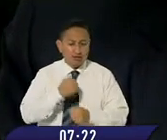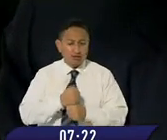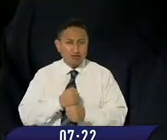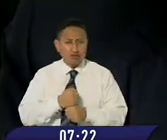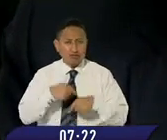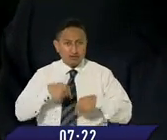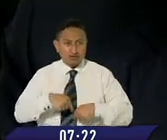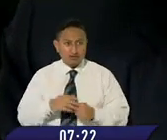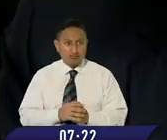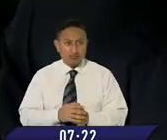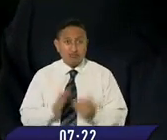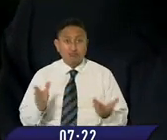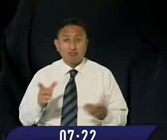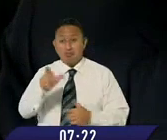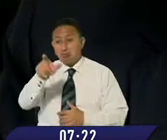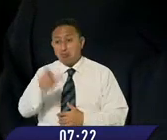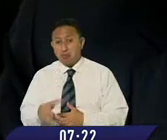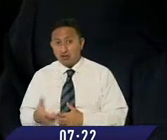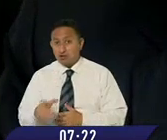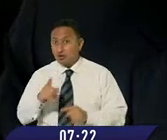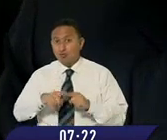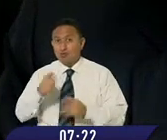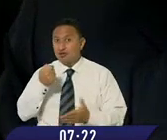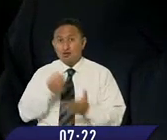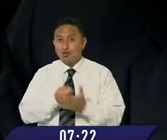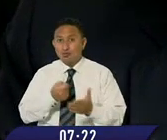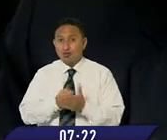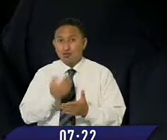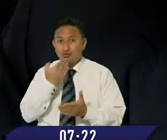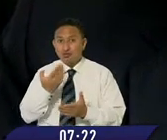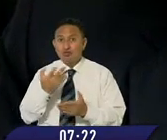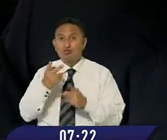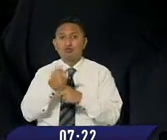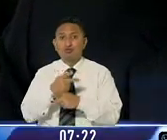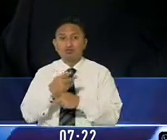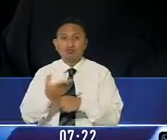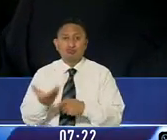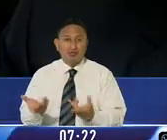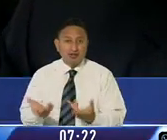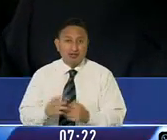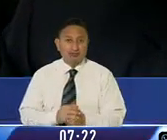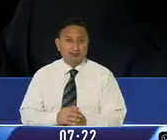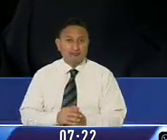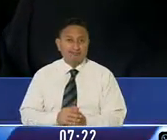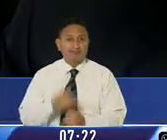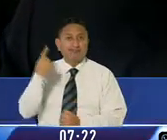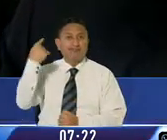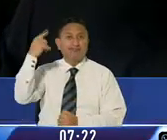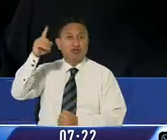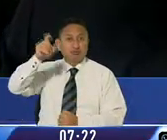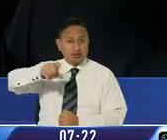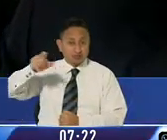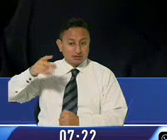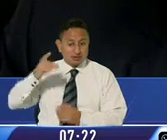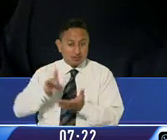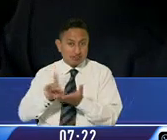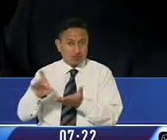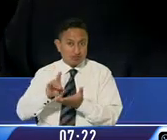la capacidad de consumo, si la población perdió capacidad de consumo? Cientos de miles fueron despedidos.